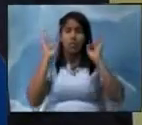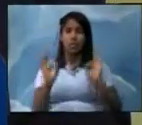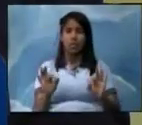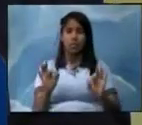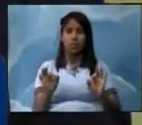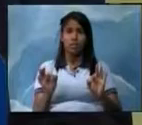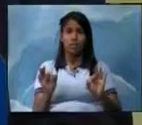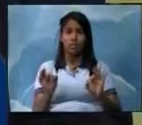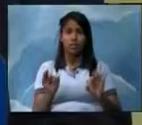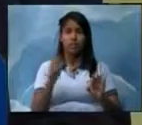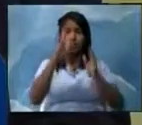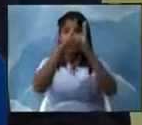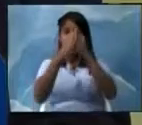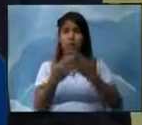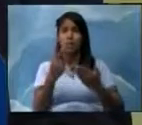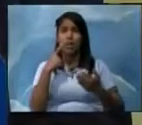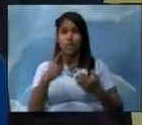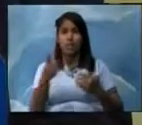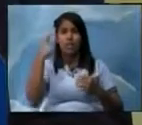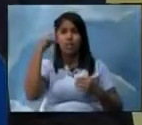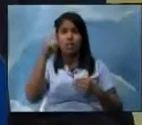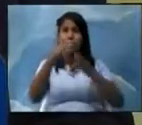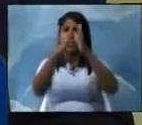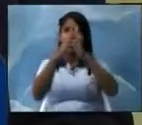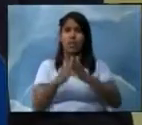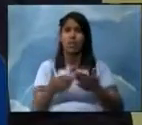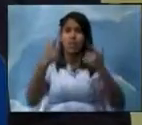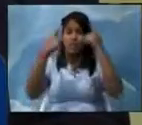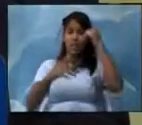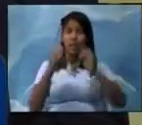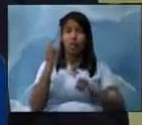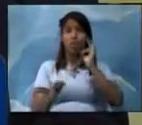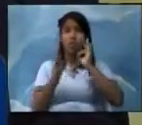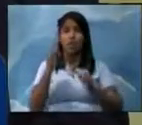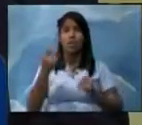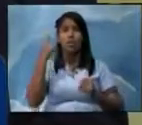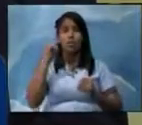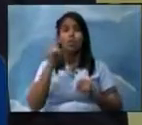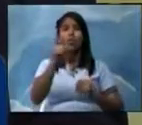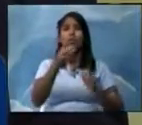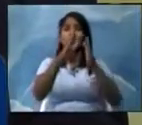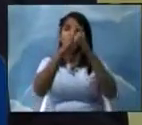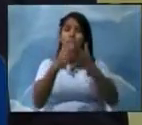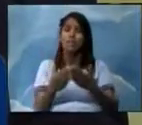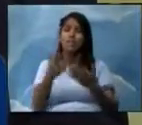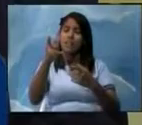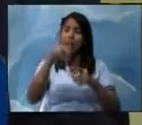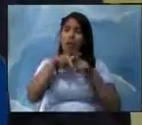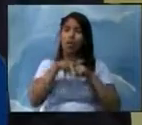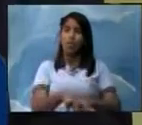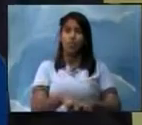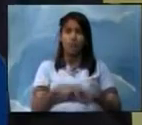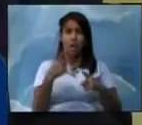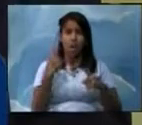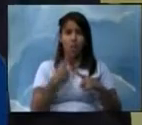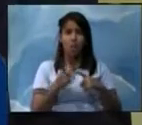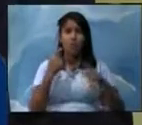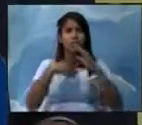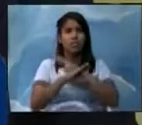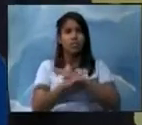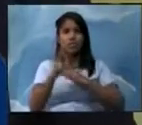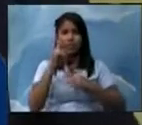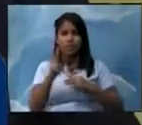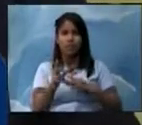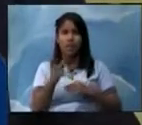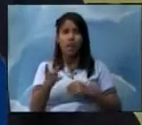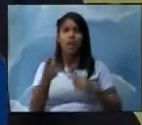prudentemente la Biblia dice que por tus palabras serás juzgado y por tus palabras serás condenado pero vamos a